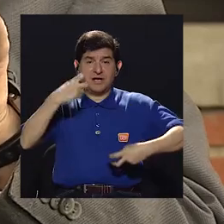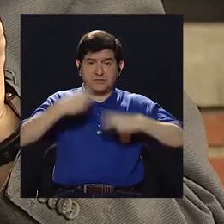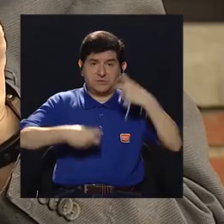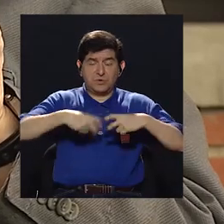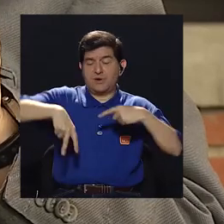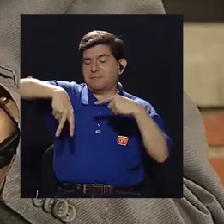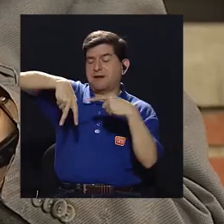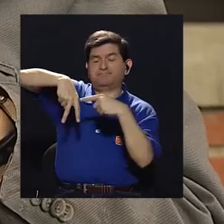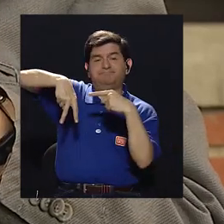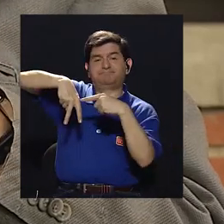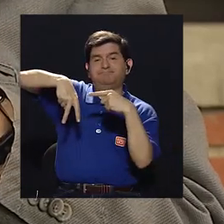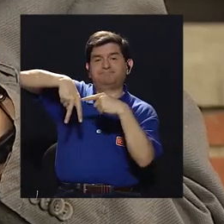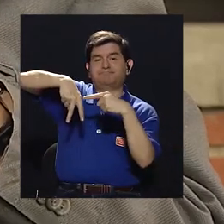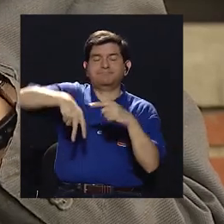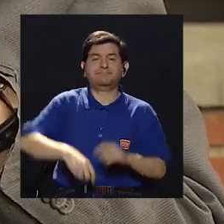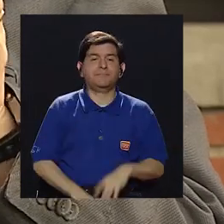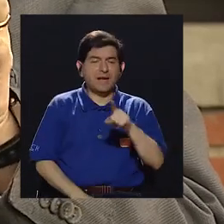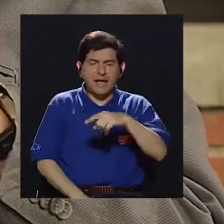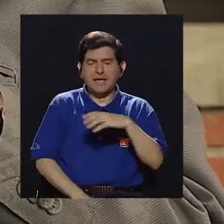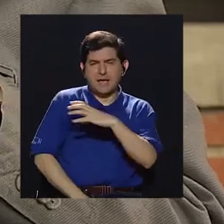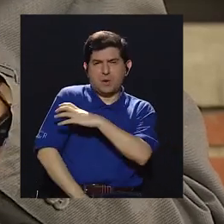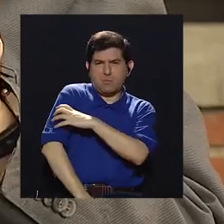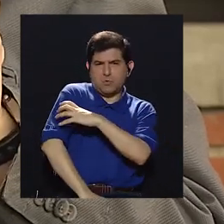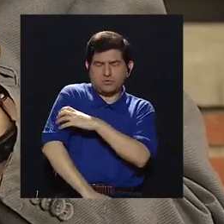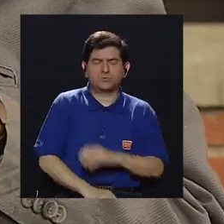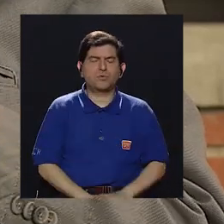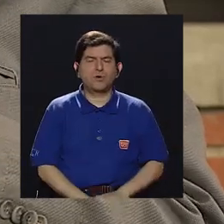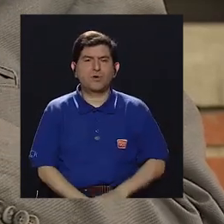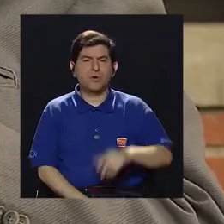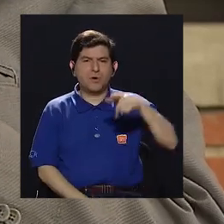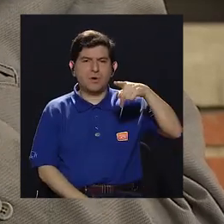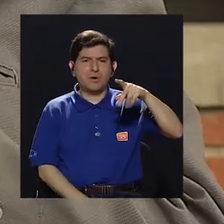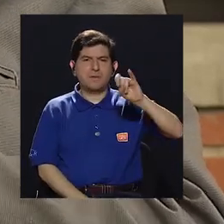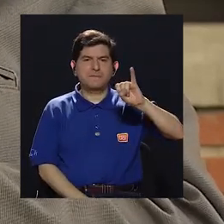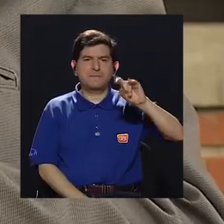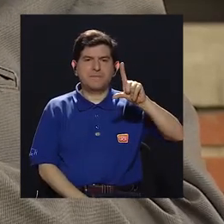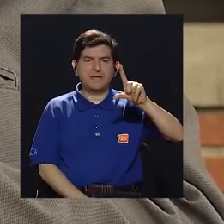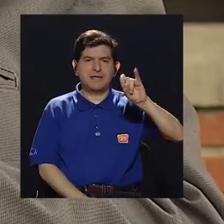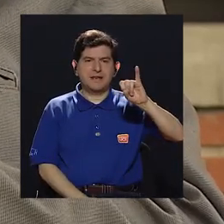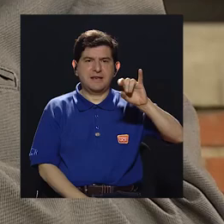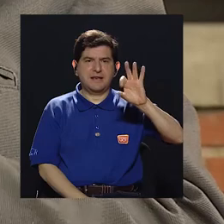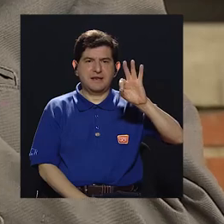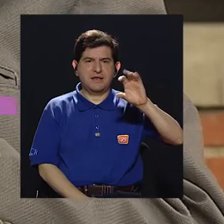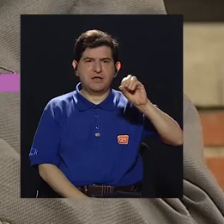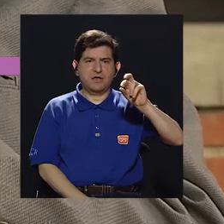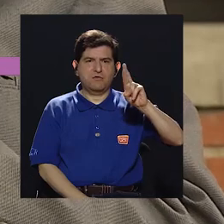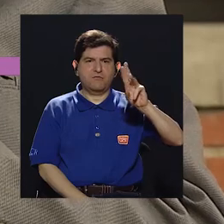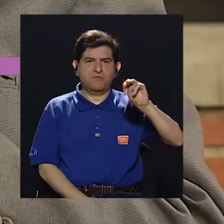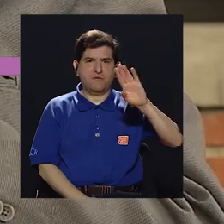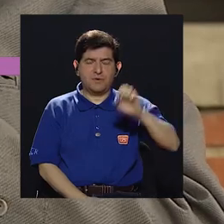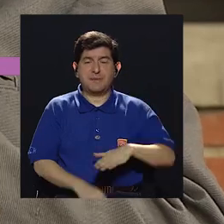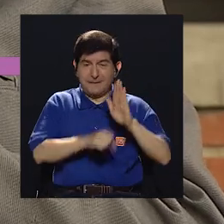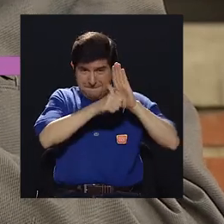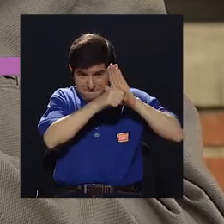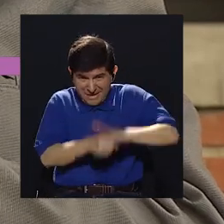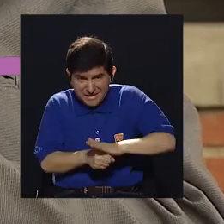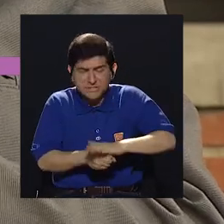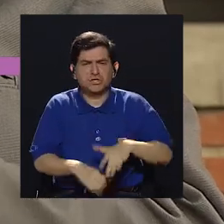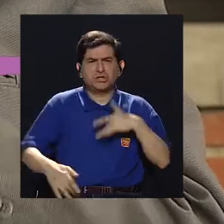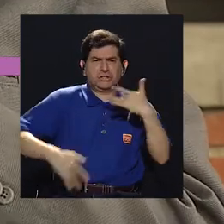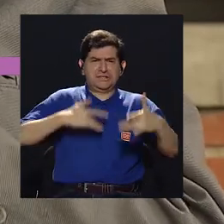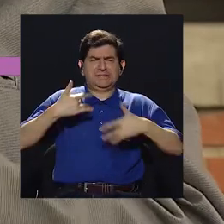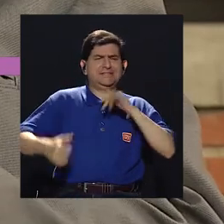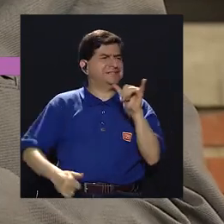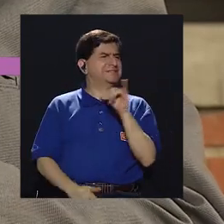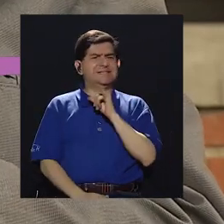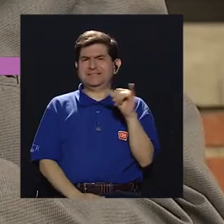problema en la cadera, hay un músculo ahí que se llama piriforme, que a veces compresiona el nervio a nivel de la cadera y produce una